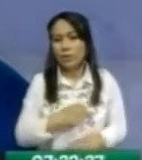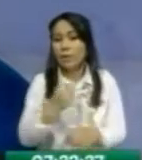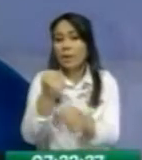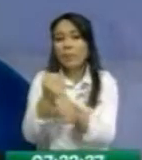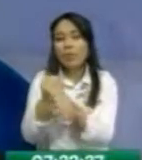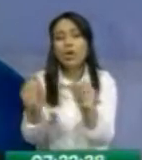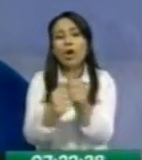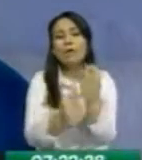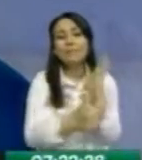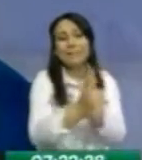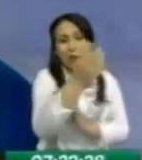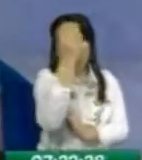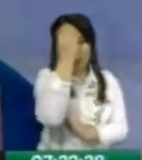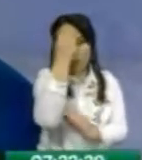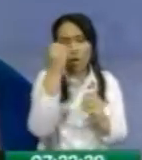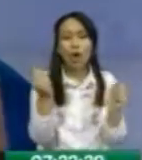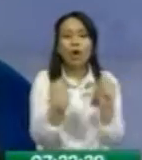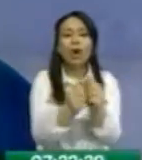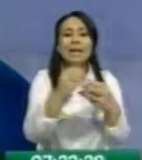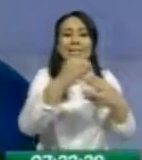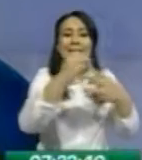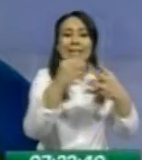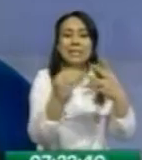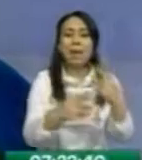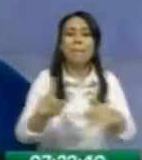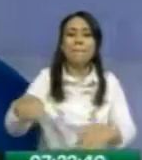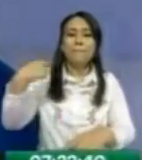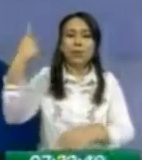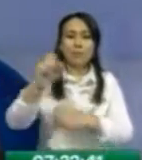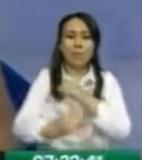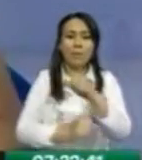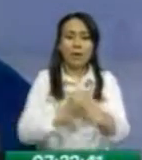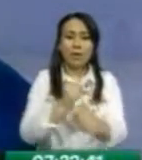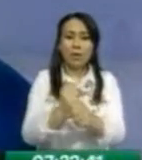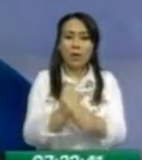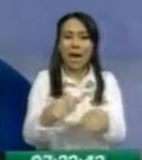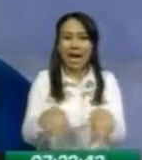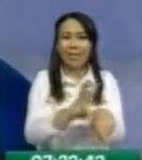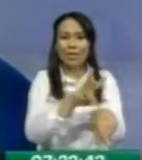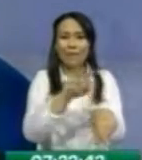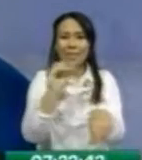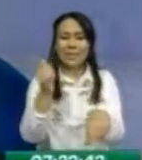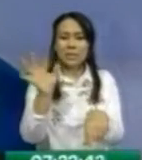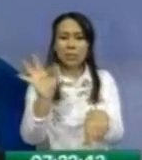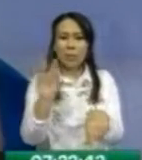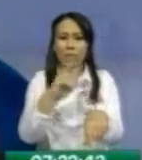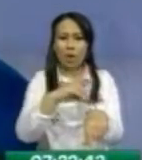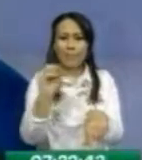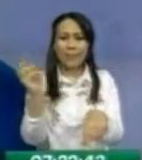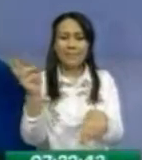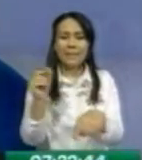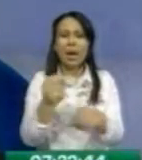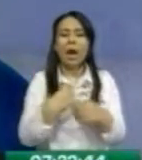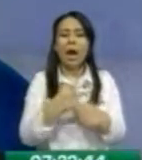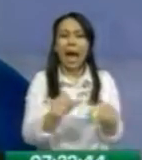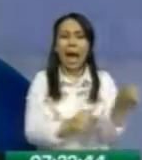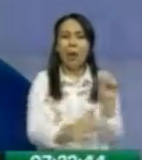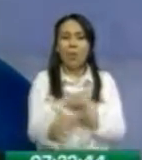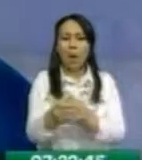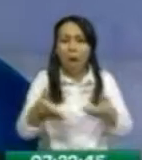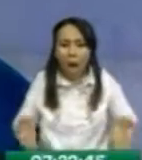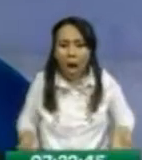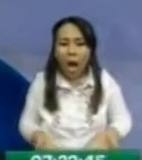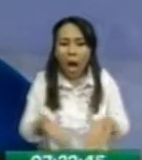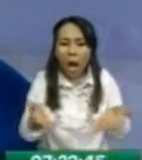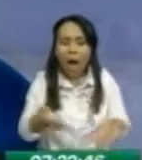Ministerio de Educación y con el CENESID para que desde el próximo periodo lectivo se haga una difusión desde el aula sobre la importancia